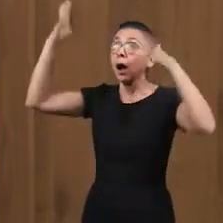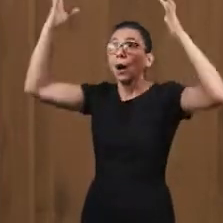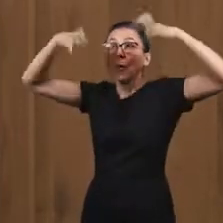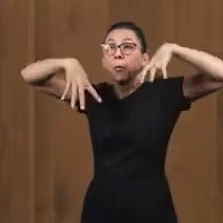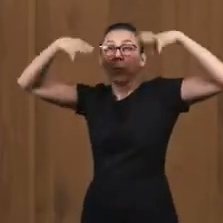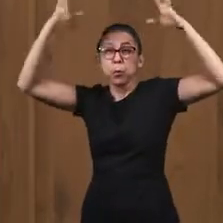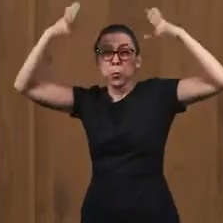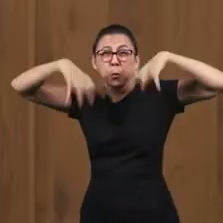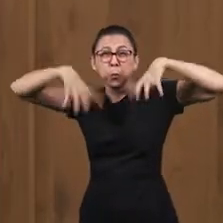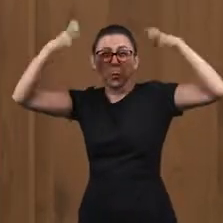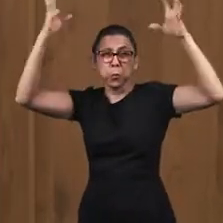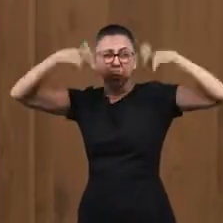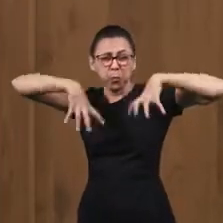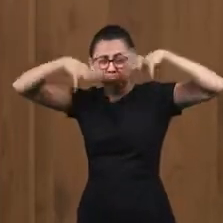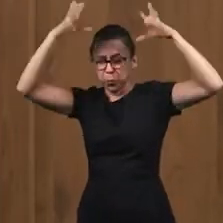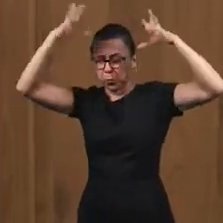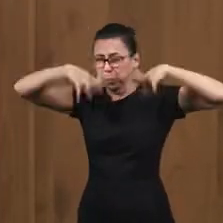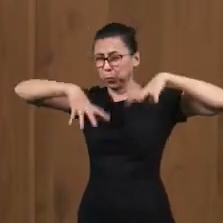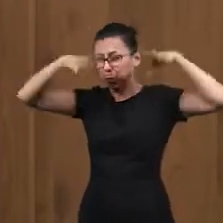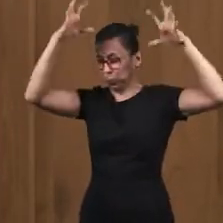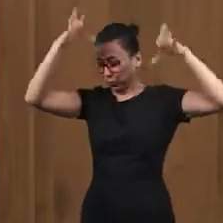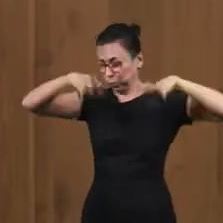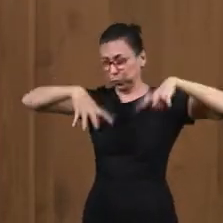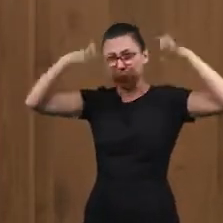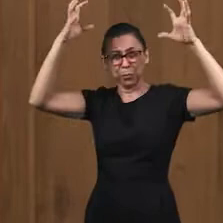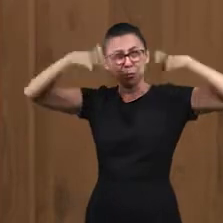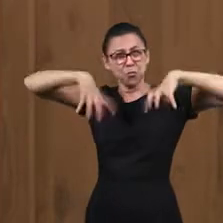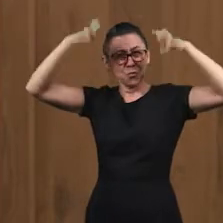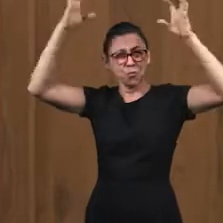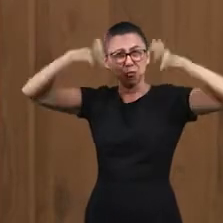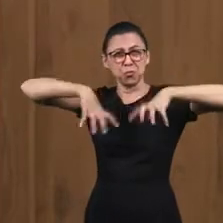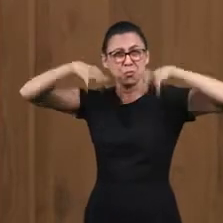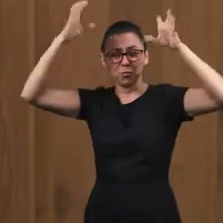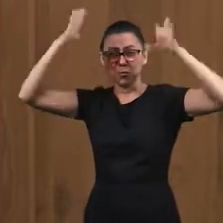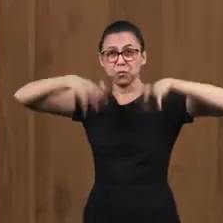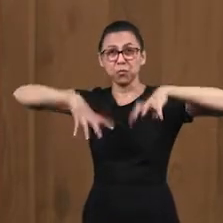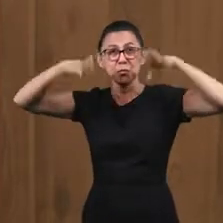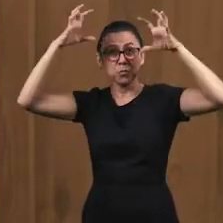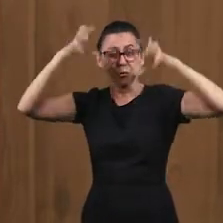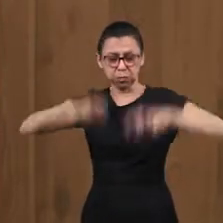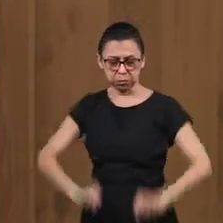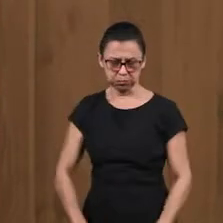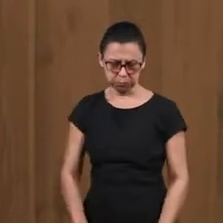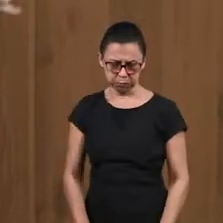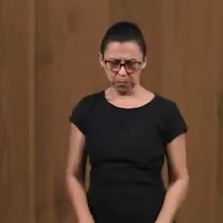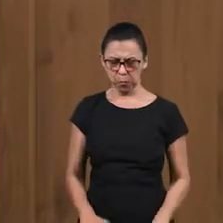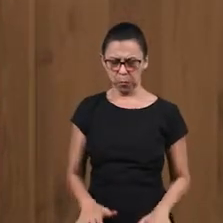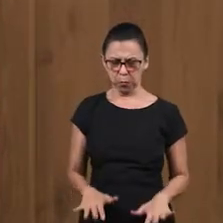diluvio. Diluvio es cuando llueve mucho, mucho.